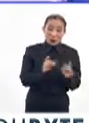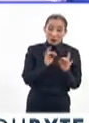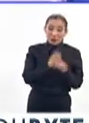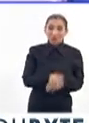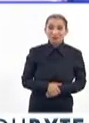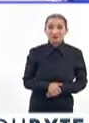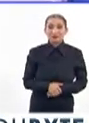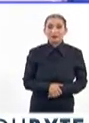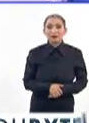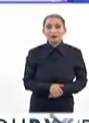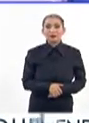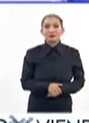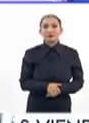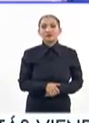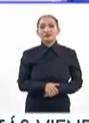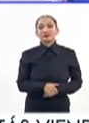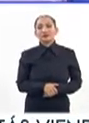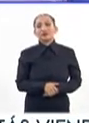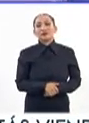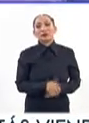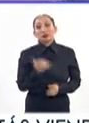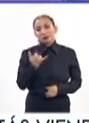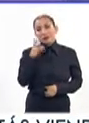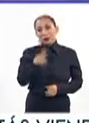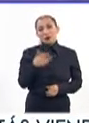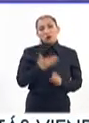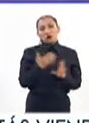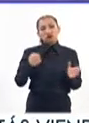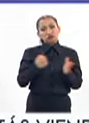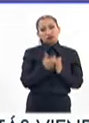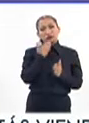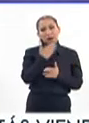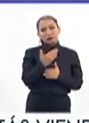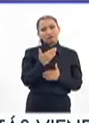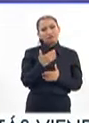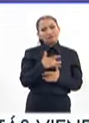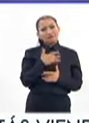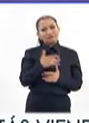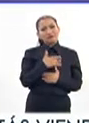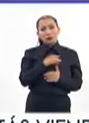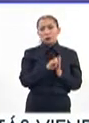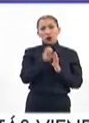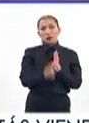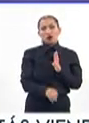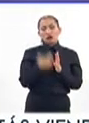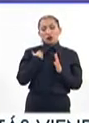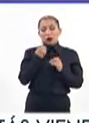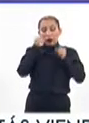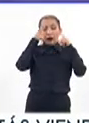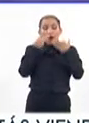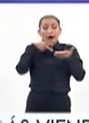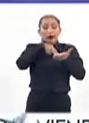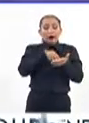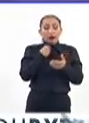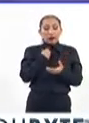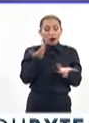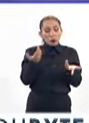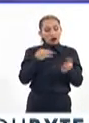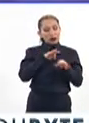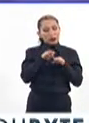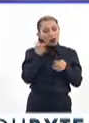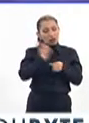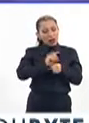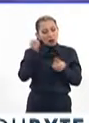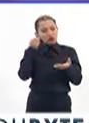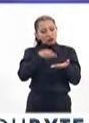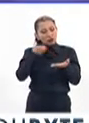por supuesto, ¿no? Y pues es muy satisfactorio para mí por ejemplo, poderme levantar y alimentar el trabajo que hago